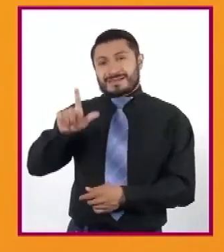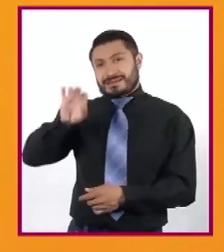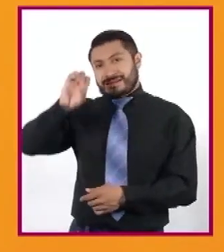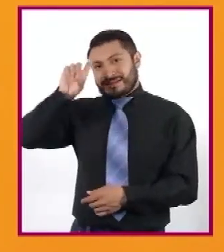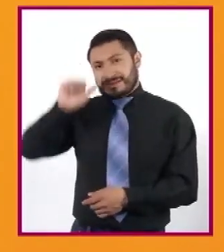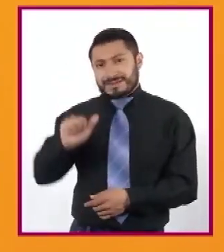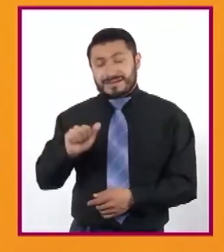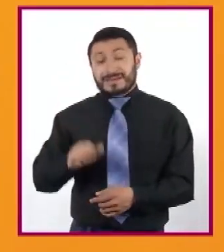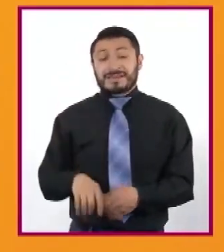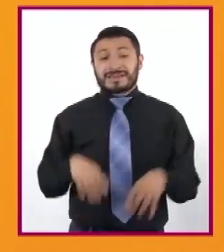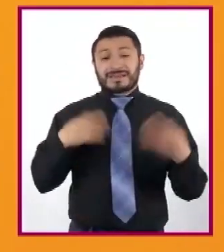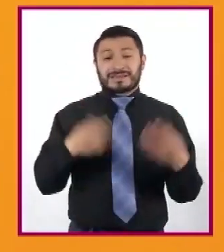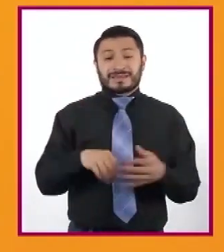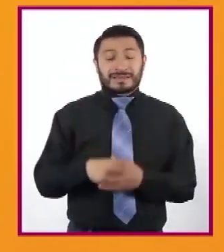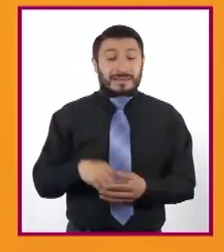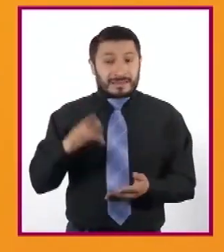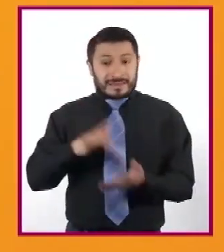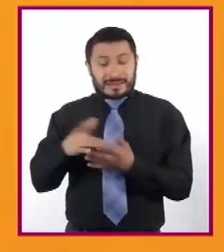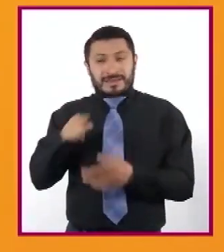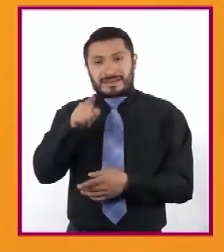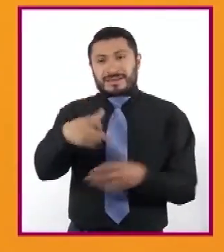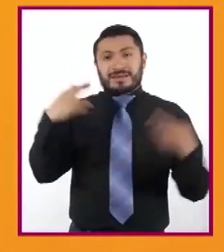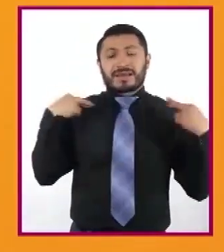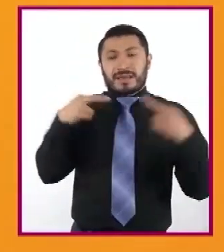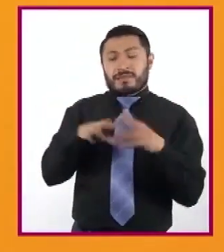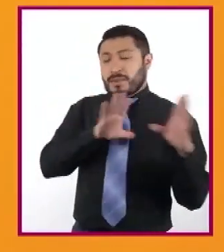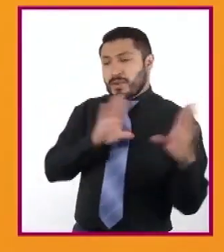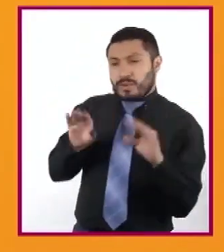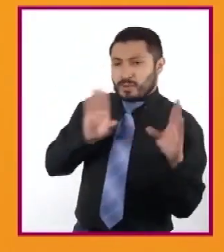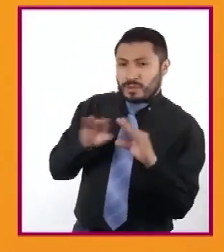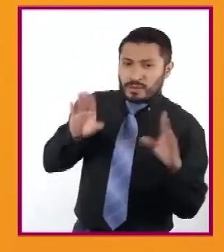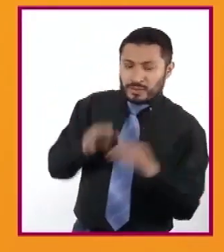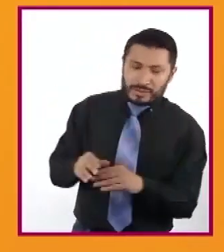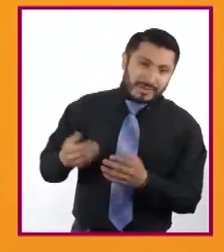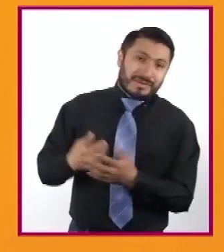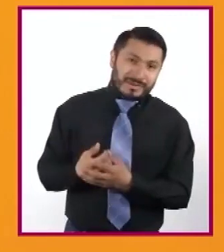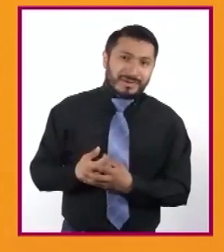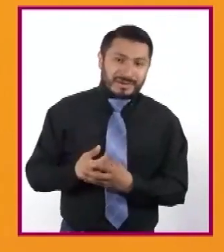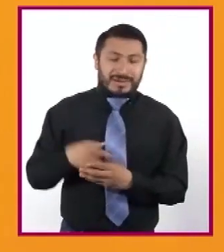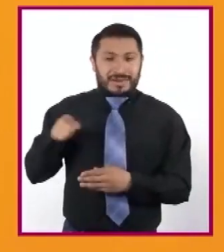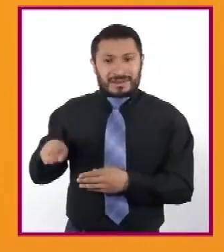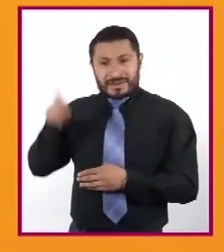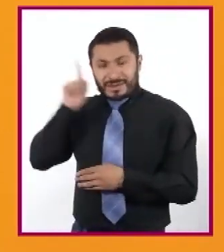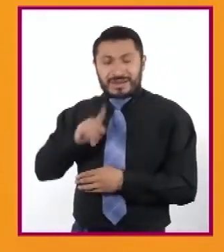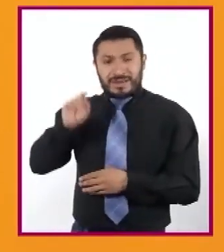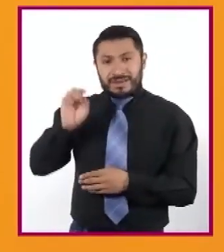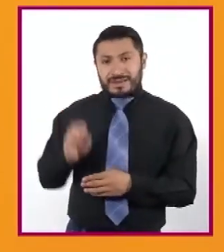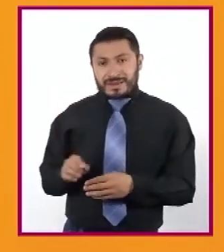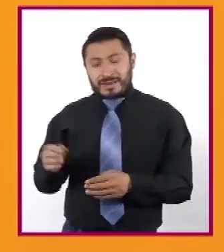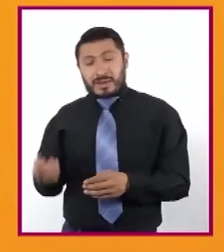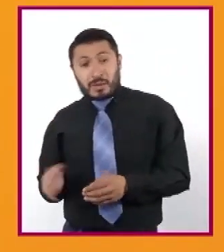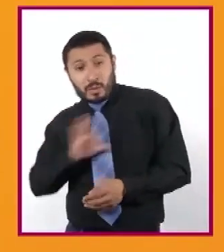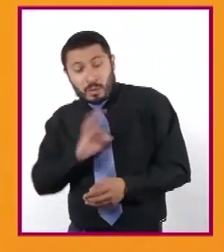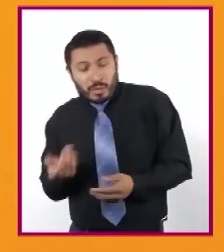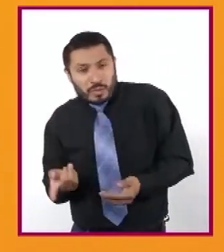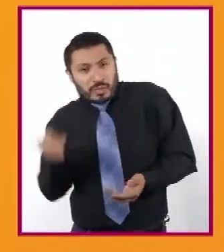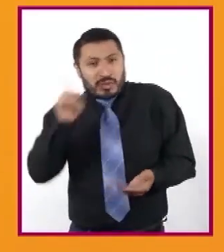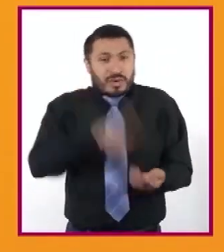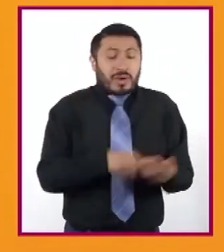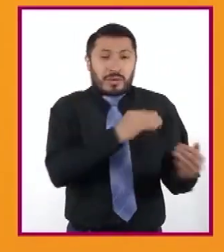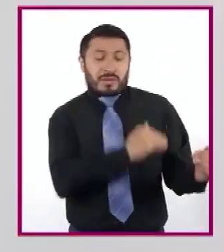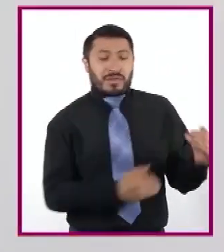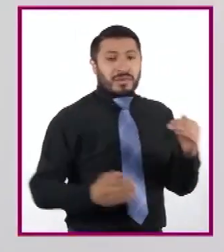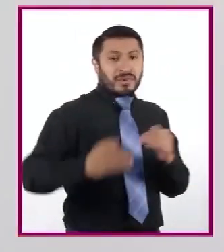Doolittle? Gracias a la intervención de Higgins y sus conocimientos en fonética, Eliza logra insertarse entre la alta